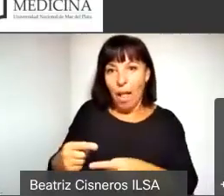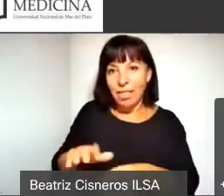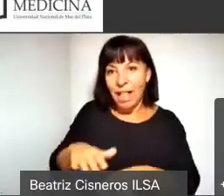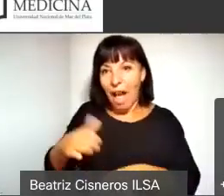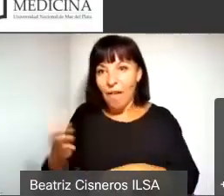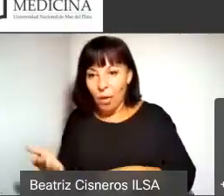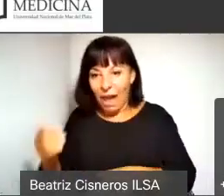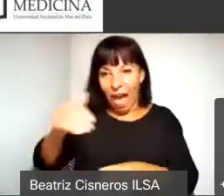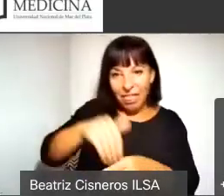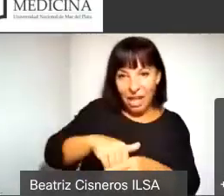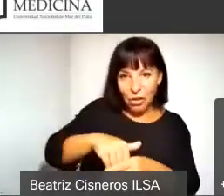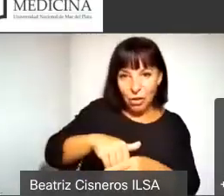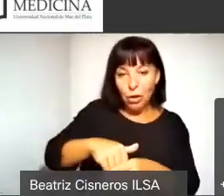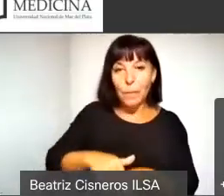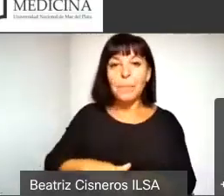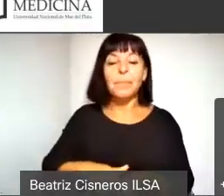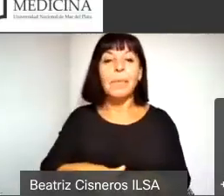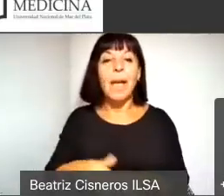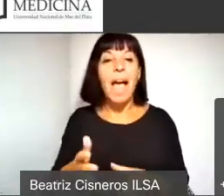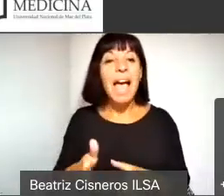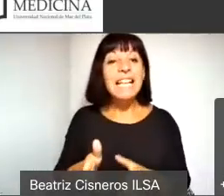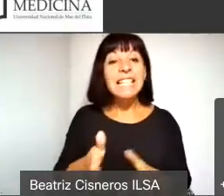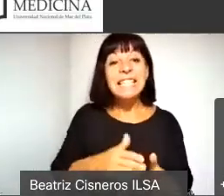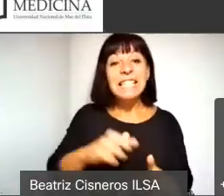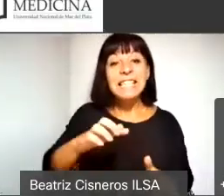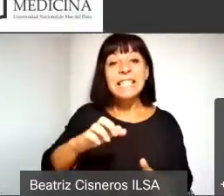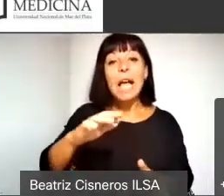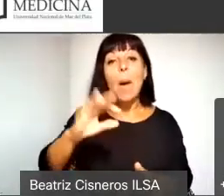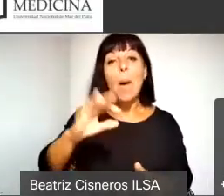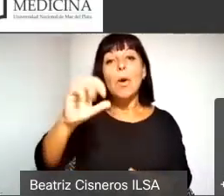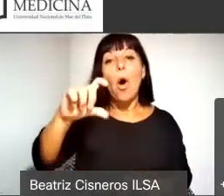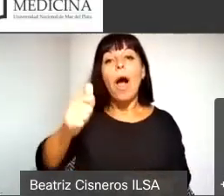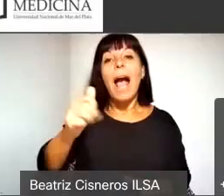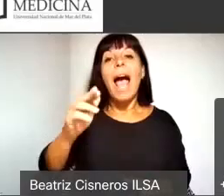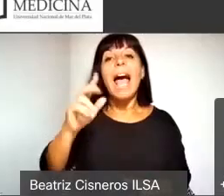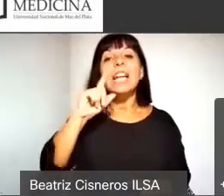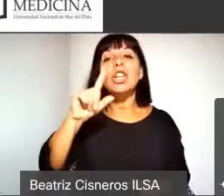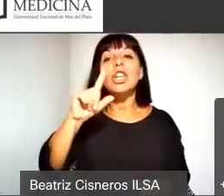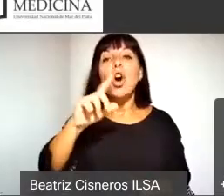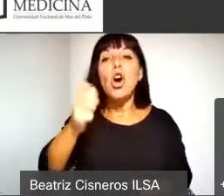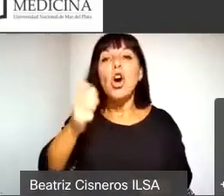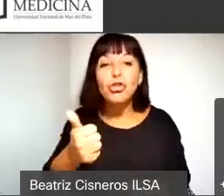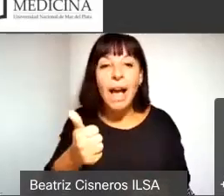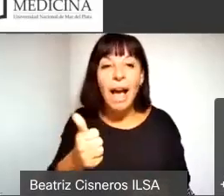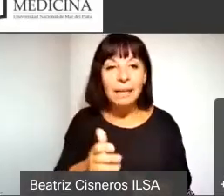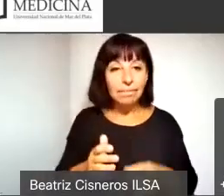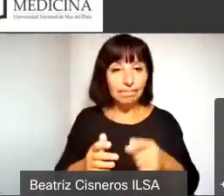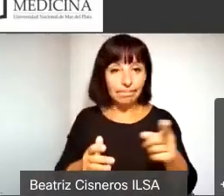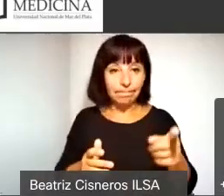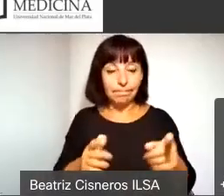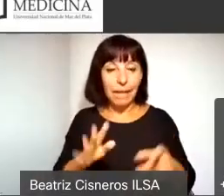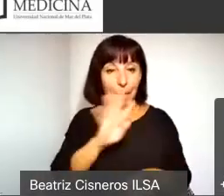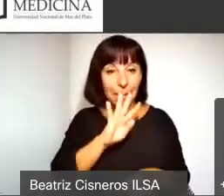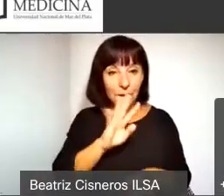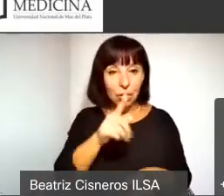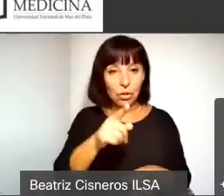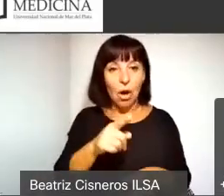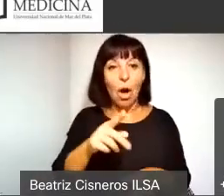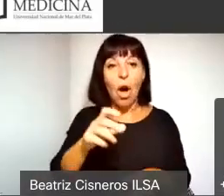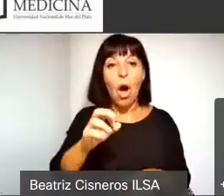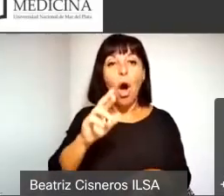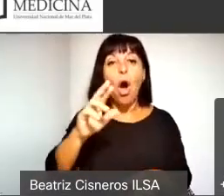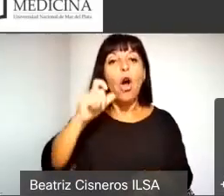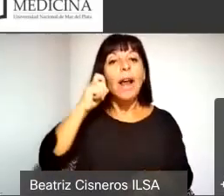muy importante la célula procariota, porque seguramente habrán leído en algún momento, sabrán que la célula procariota carece de organelas y casi todas